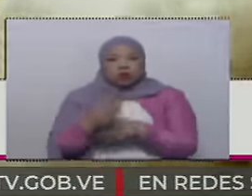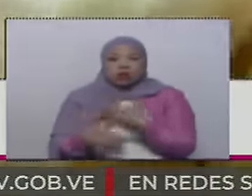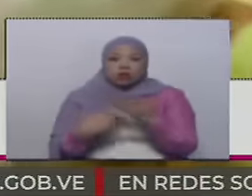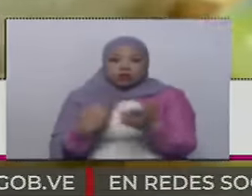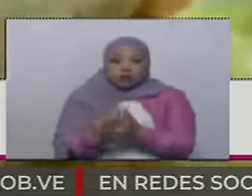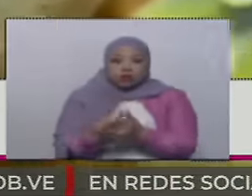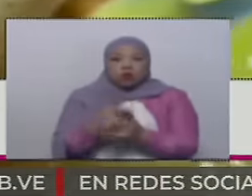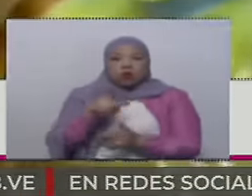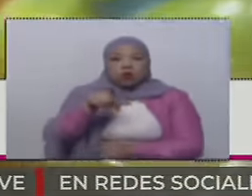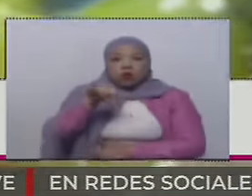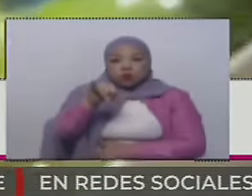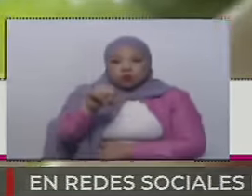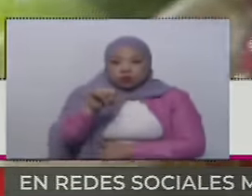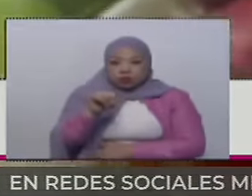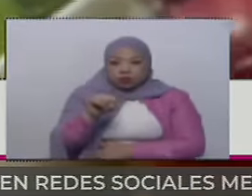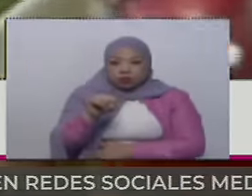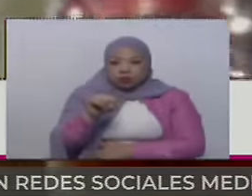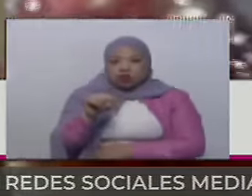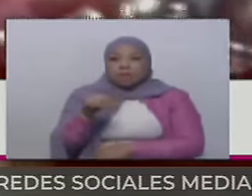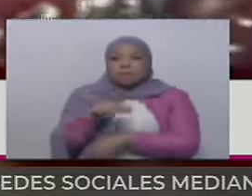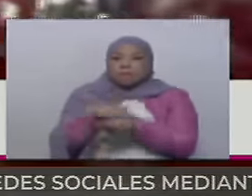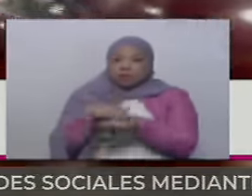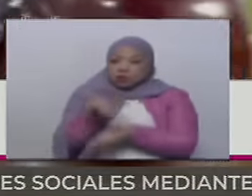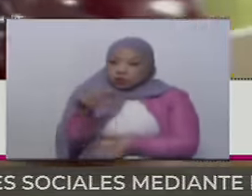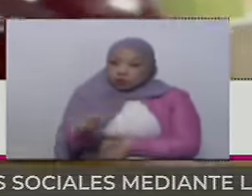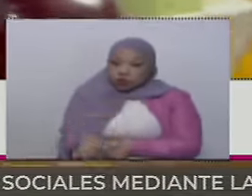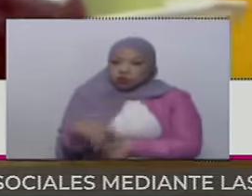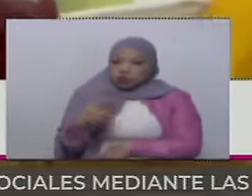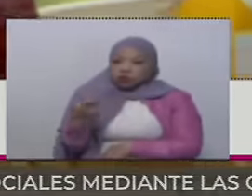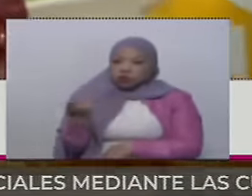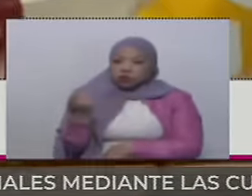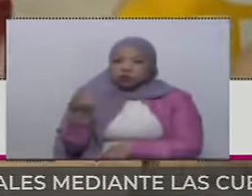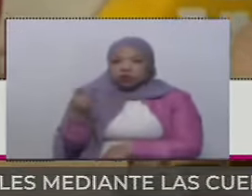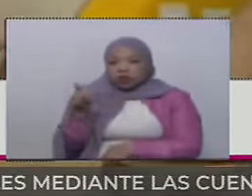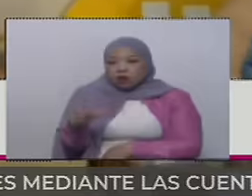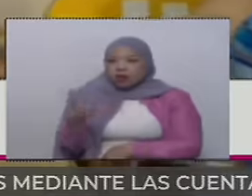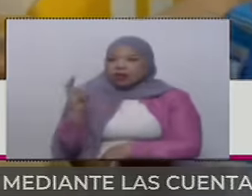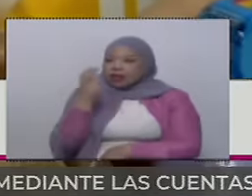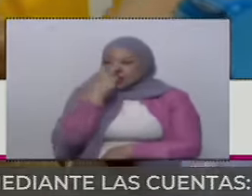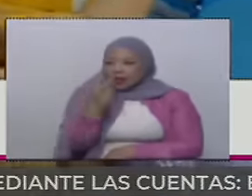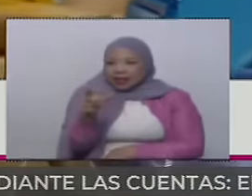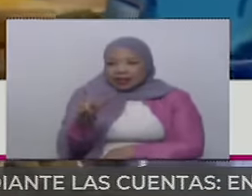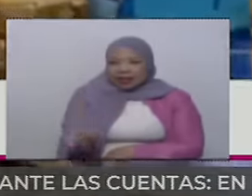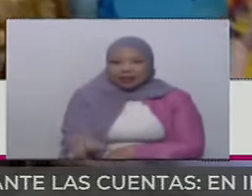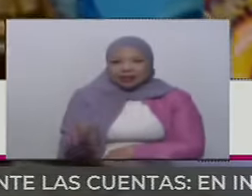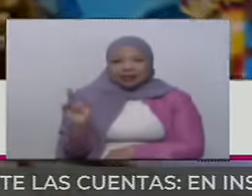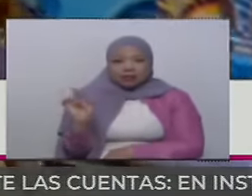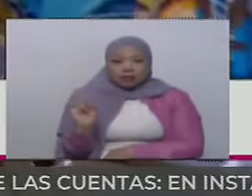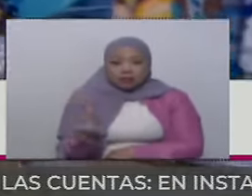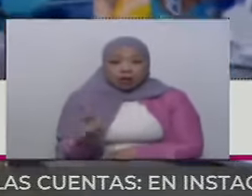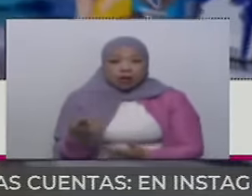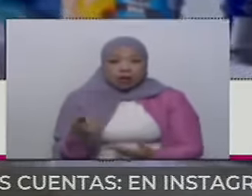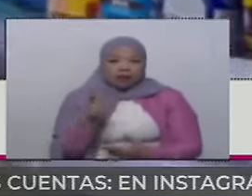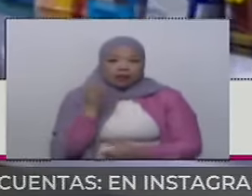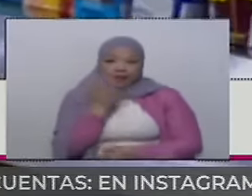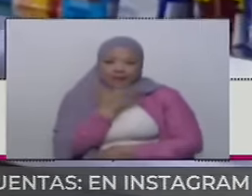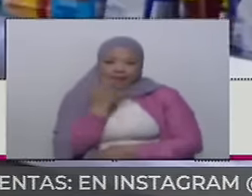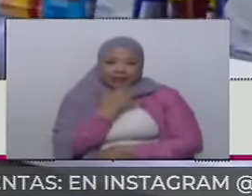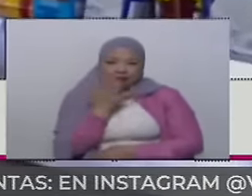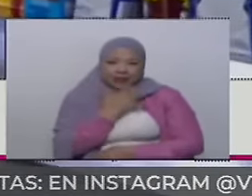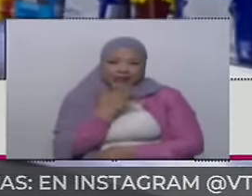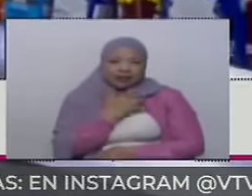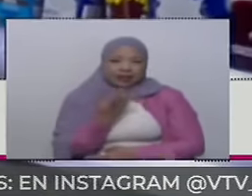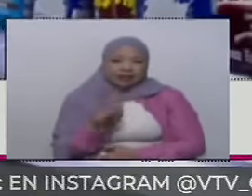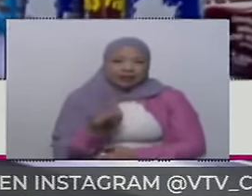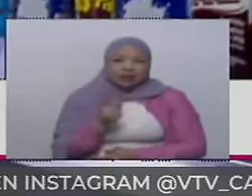Luis Villegas, porque bueno, llegó así y bueno, Villegas ahí llegó. Sí. Vi que llegas, Villegas. Sí, sí, ah, él llegó, él fue a la